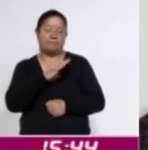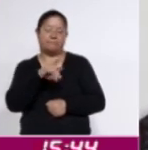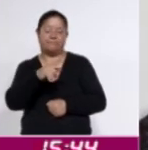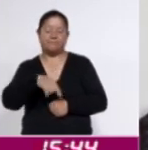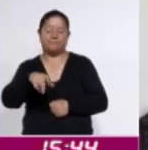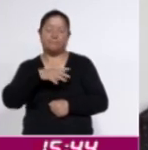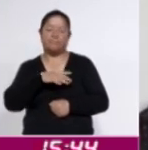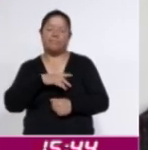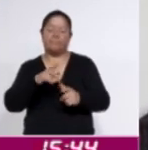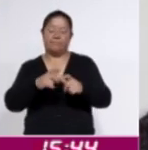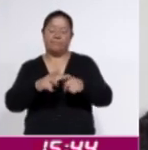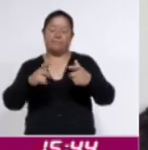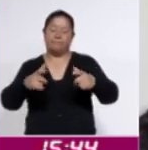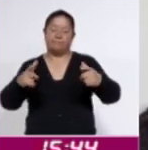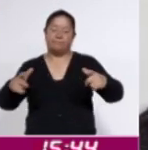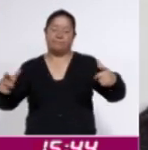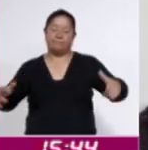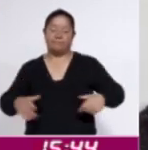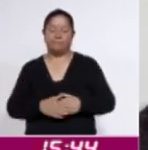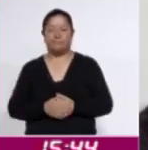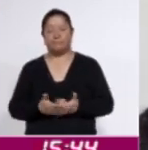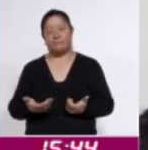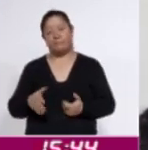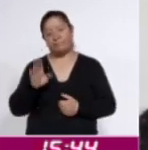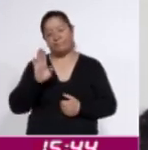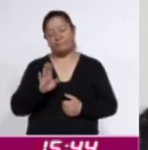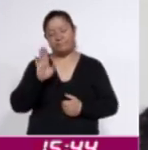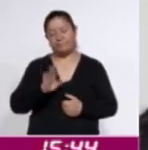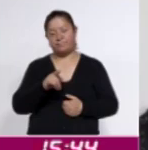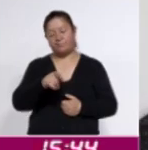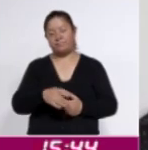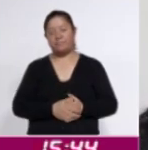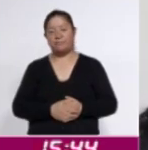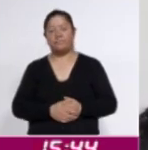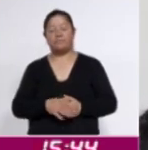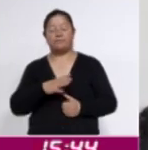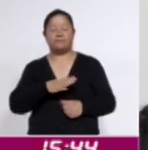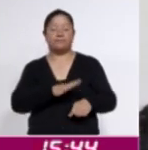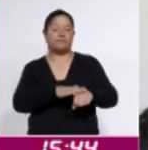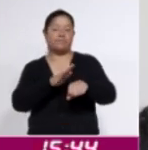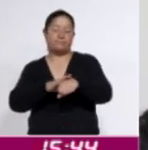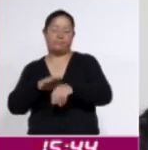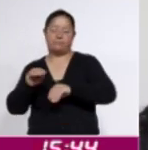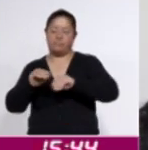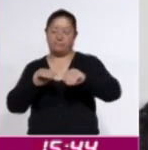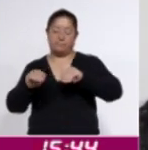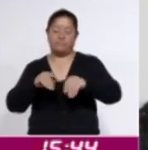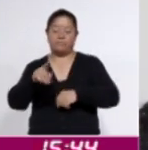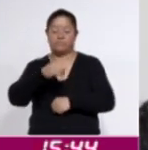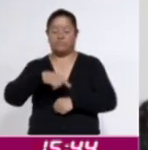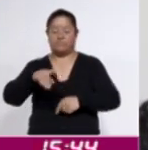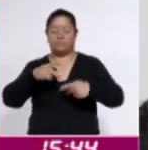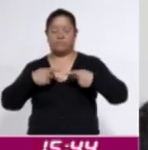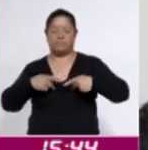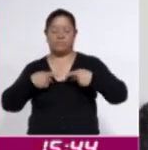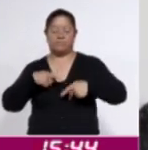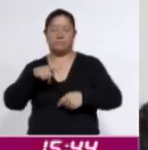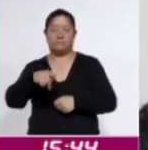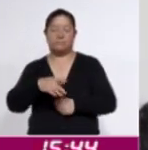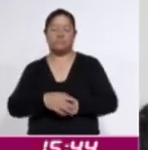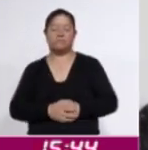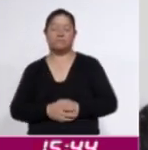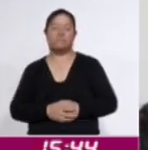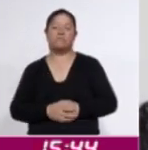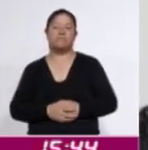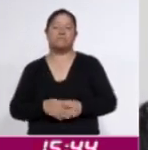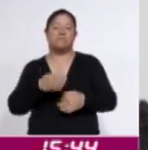ha crecido más. O sea, pareciera que cada vez hay más movilidad y la gente tiende a manifestar menos su